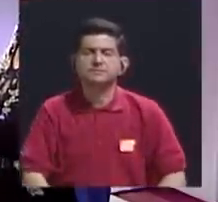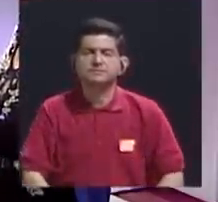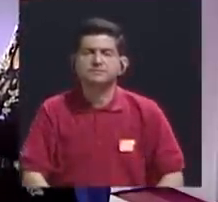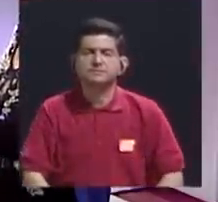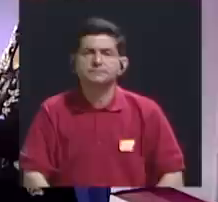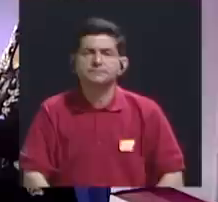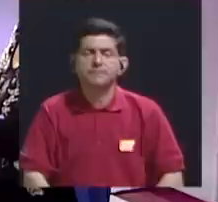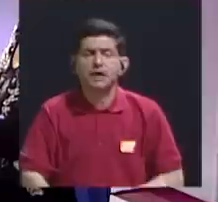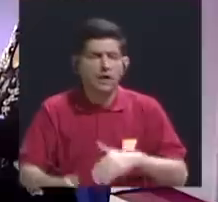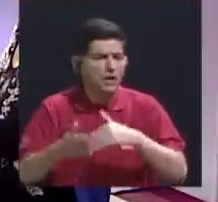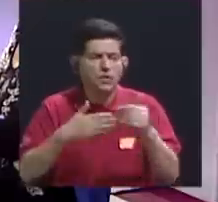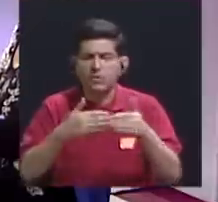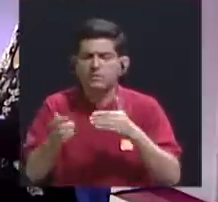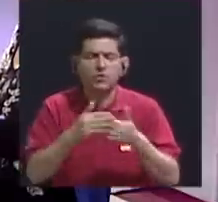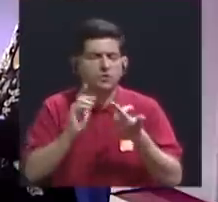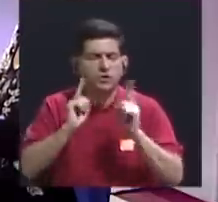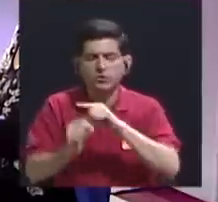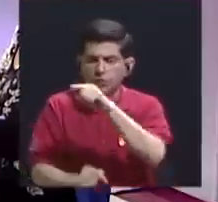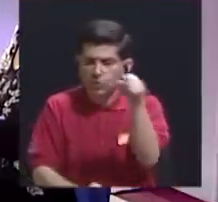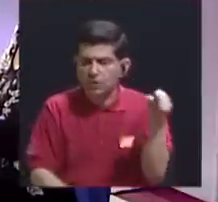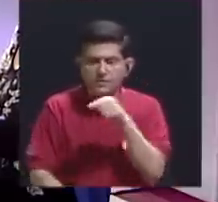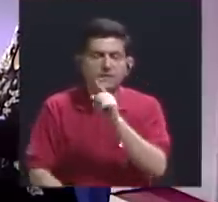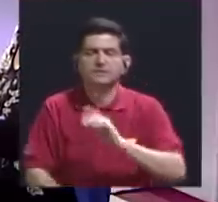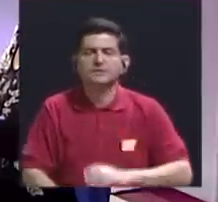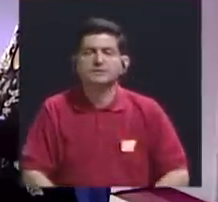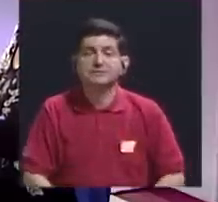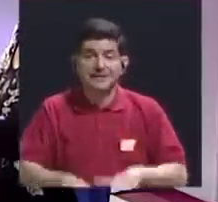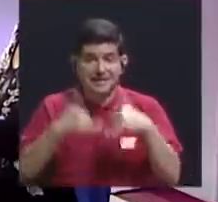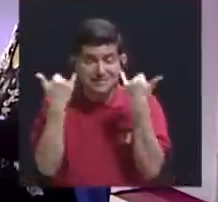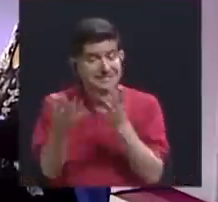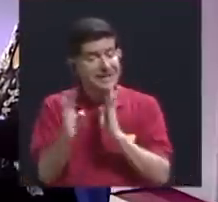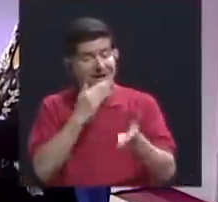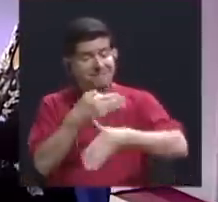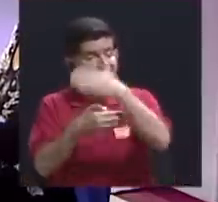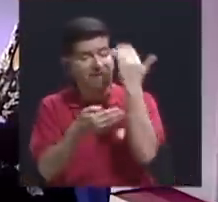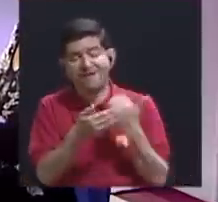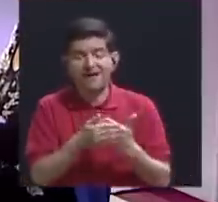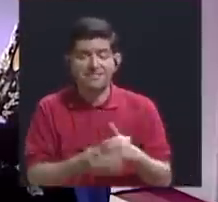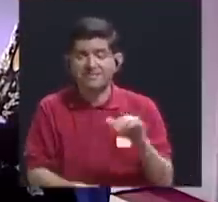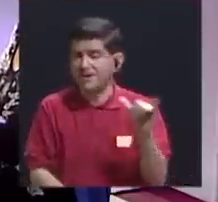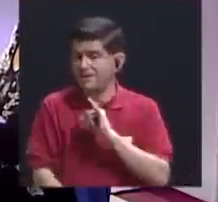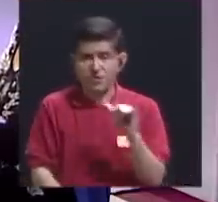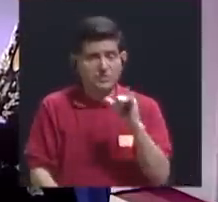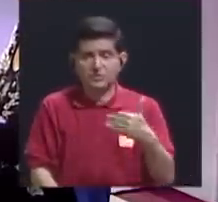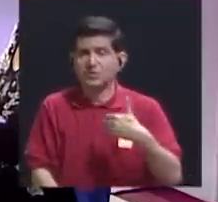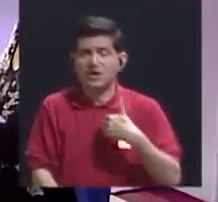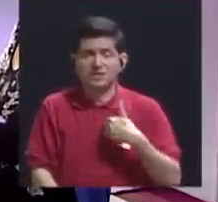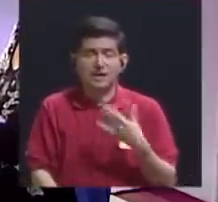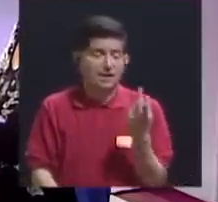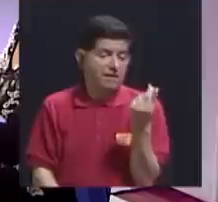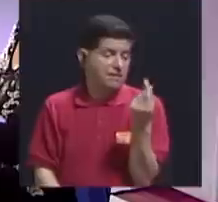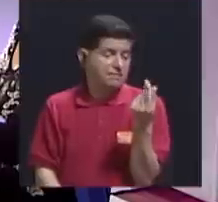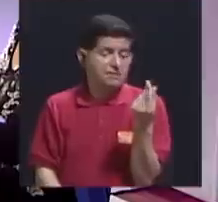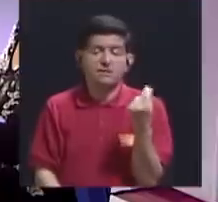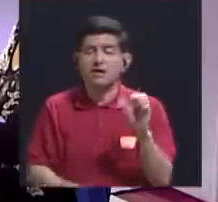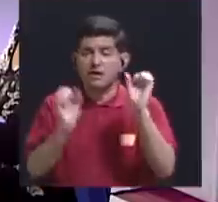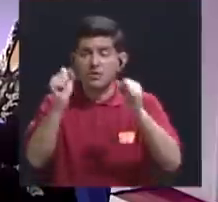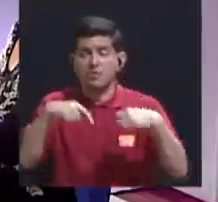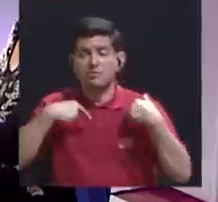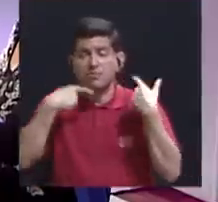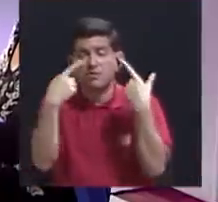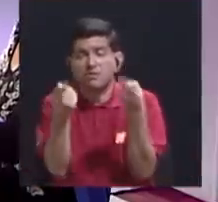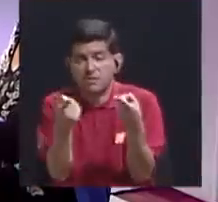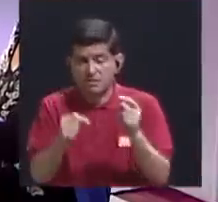sobre cualquiera de ellas verdad porque y ahora hablábamos como no es lo mismo tener dinero para